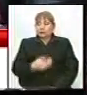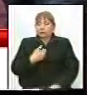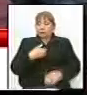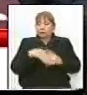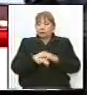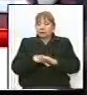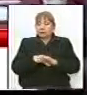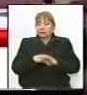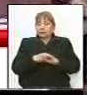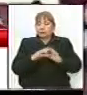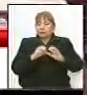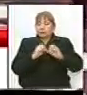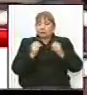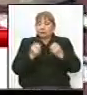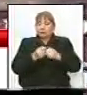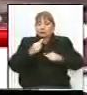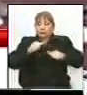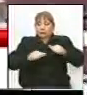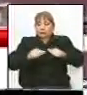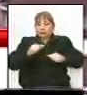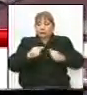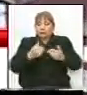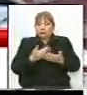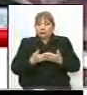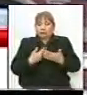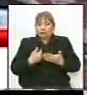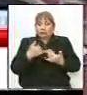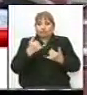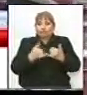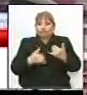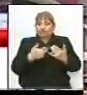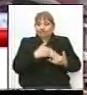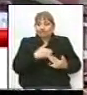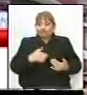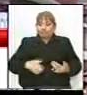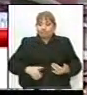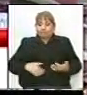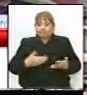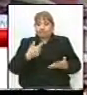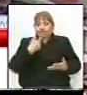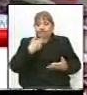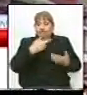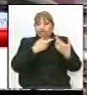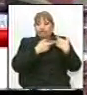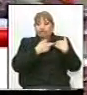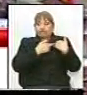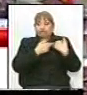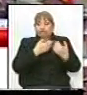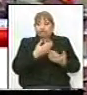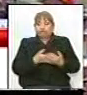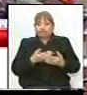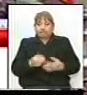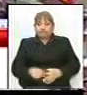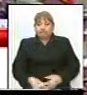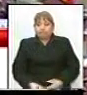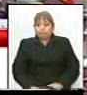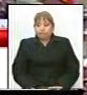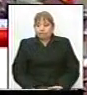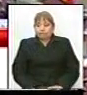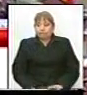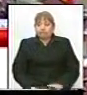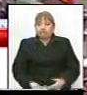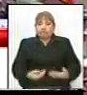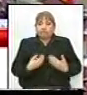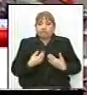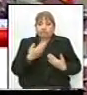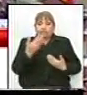comisión aún existen muchas dudas, pero yo antes de finalizar y tener la presencia de los responsables de estas entidades, yo quería preguntar